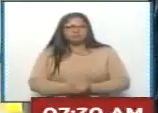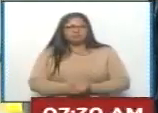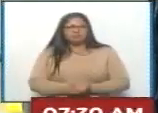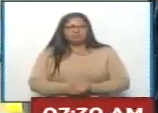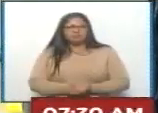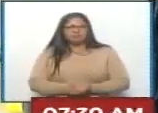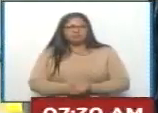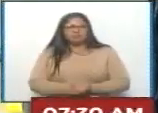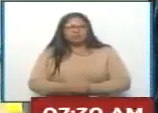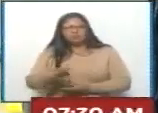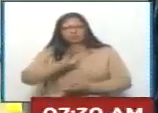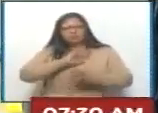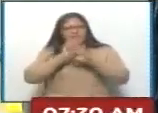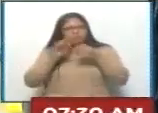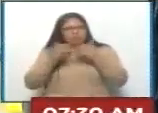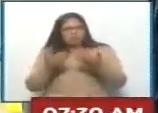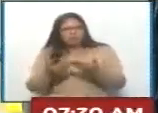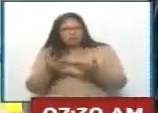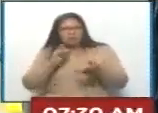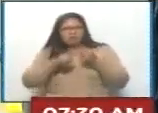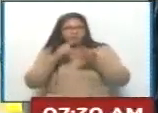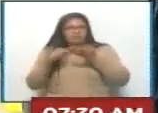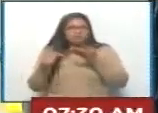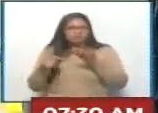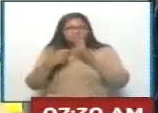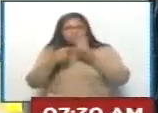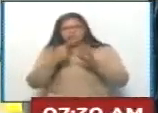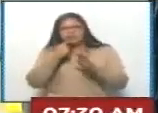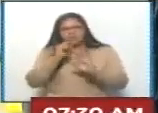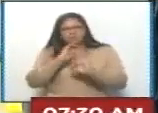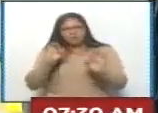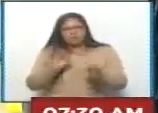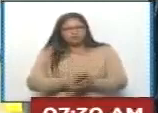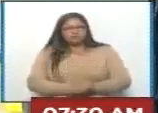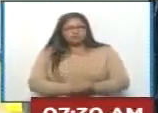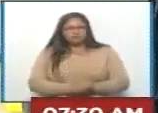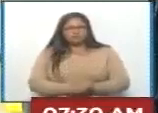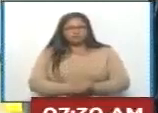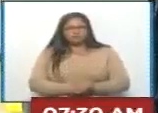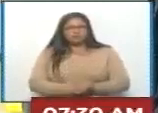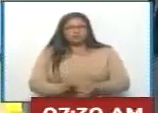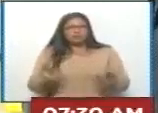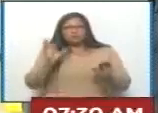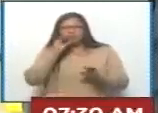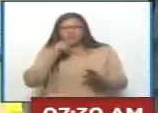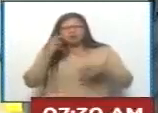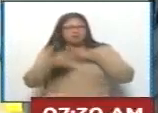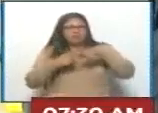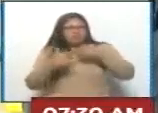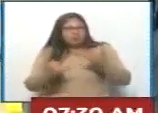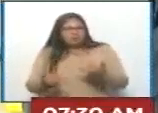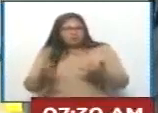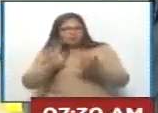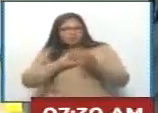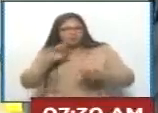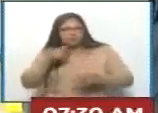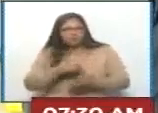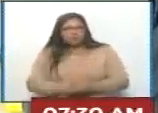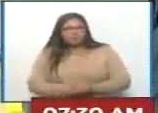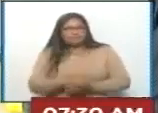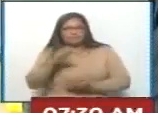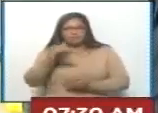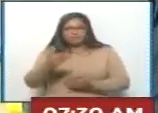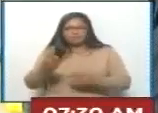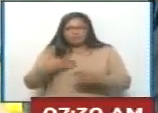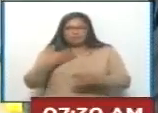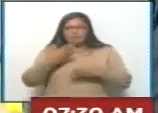por elementos, algunos de ellos lo mencionamos ya. Ninguna revolución tendrá la menor posibilidad